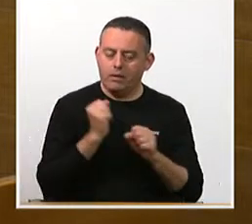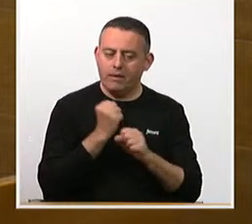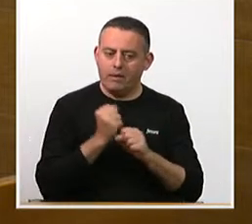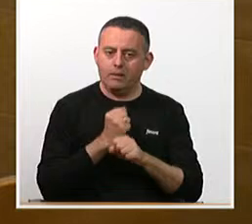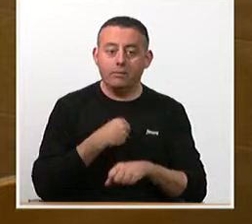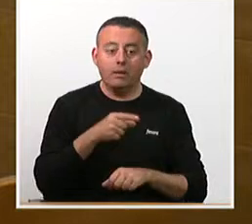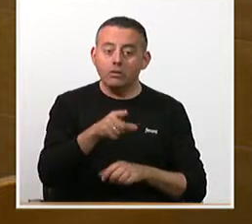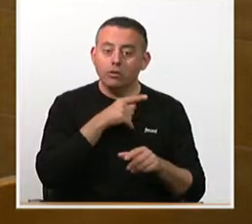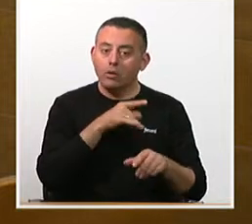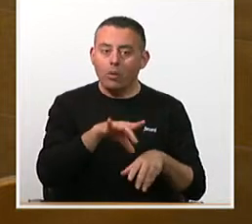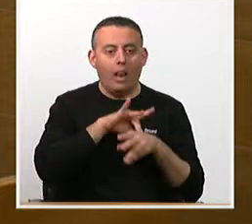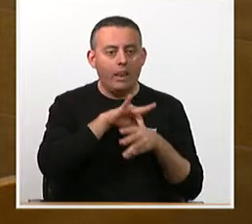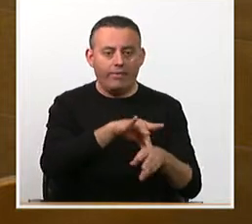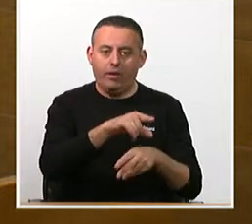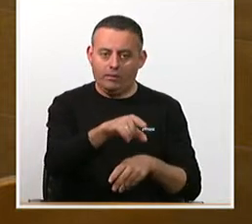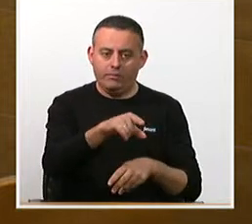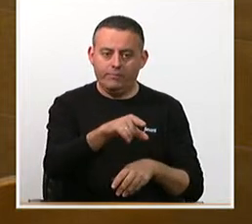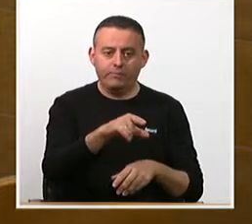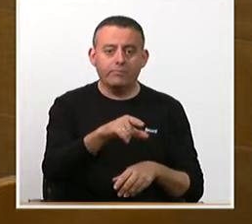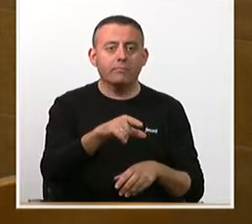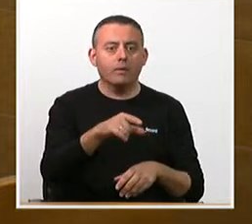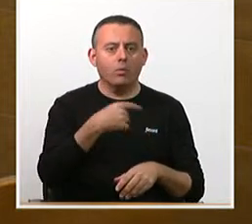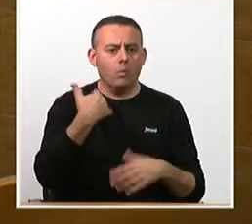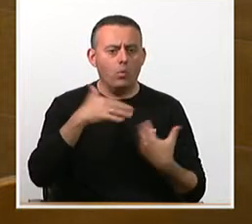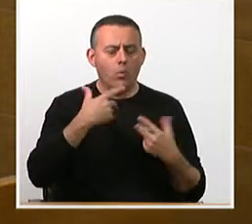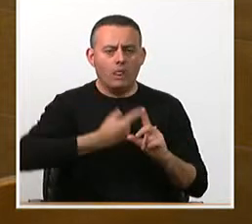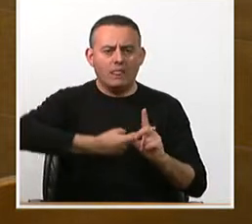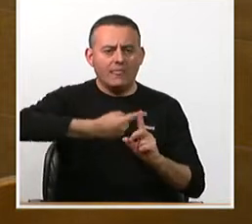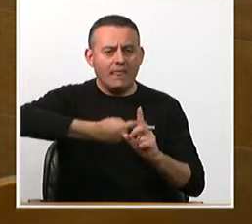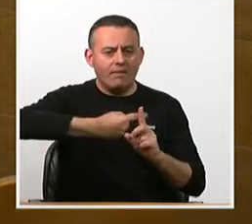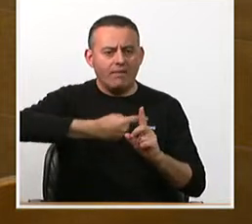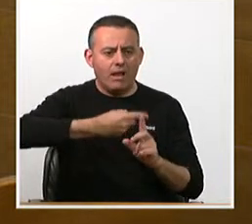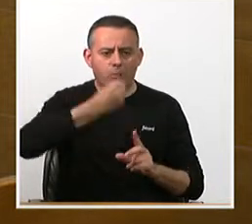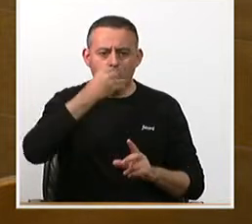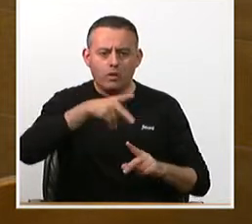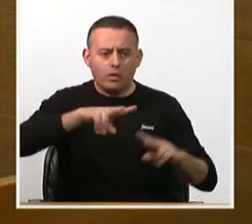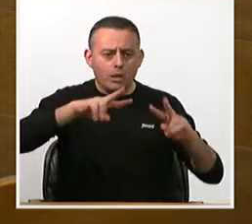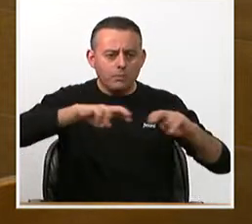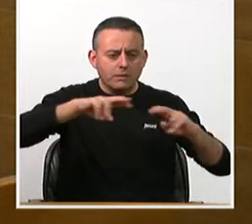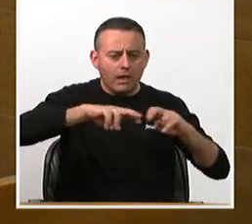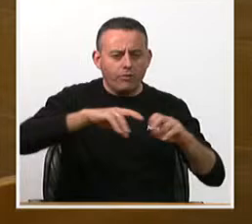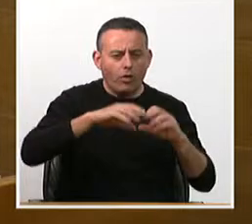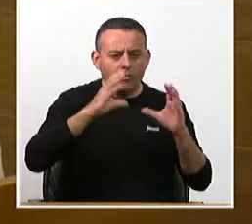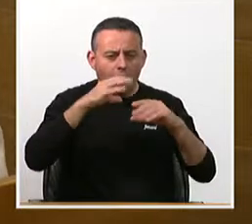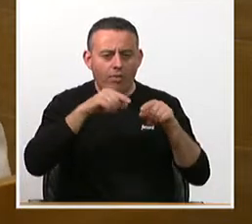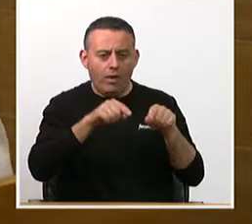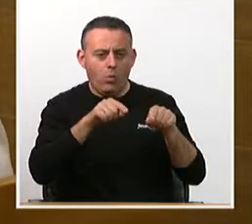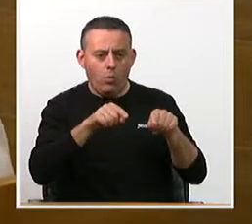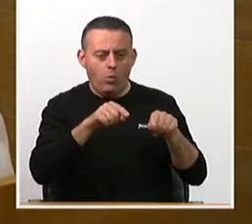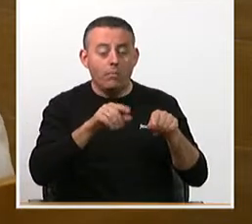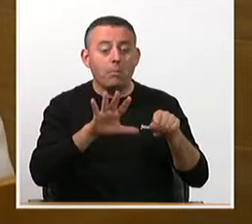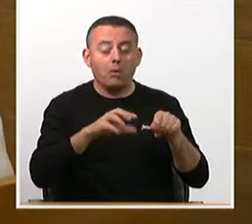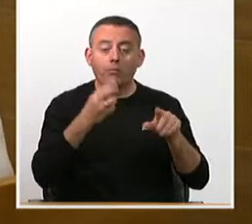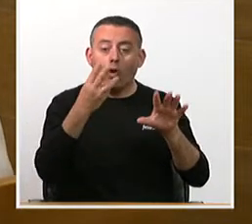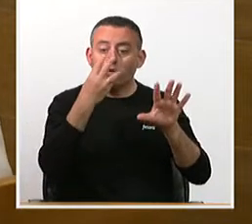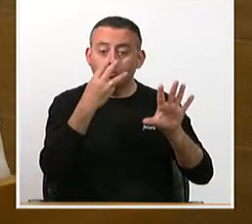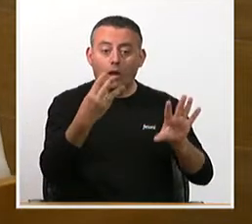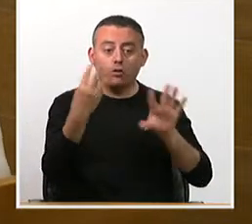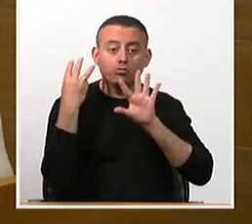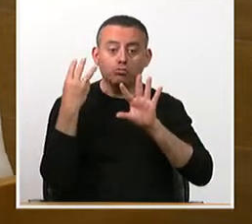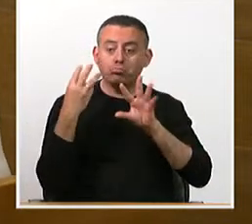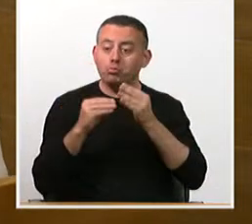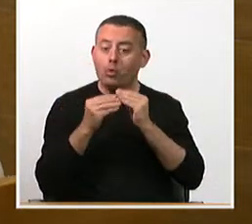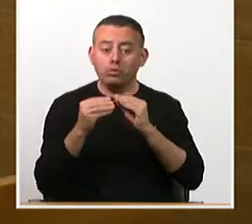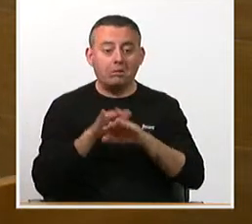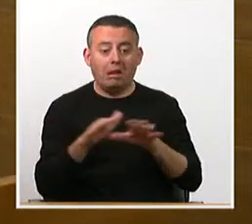y muy inutilizado pense a su gran nivel en materia investigadora durante estos últimos 8 años y no me canso de